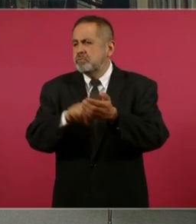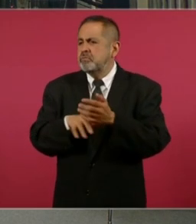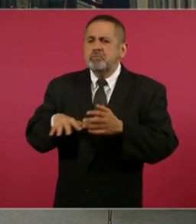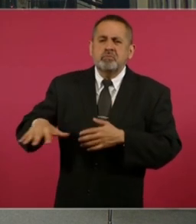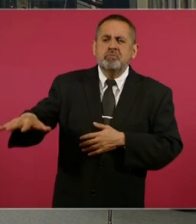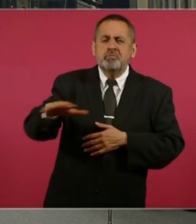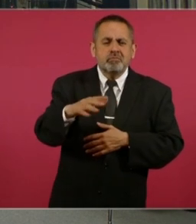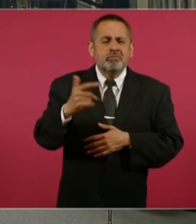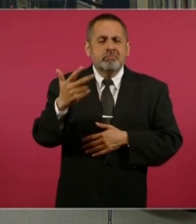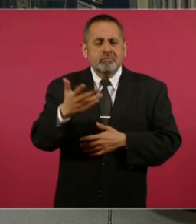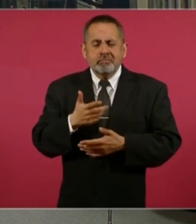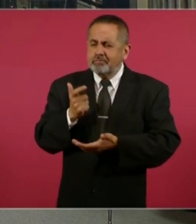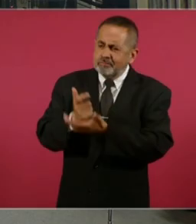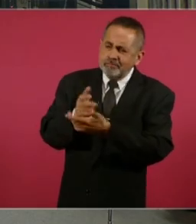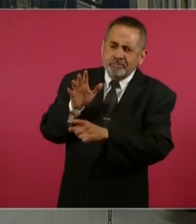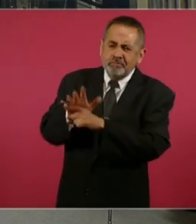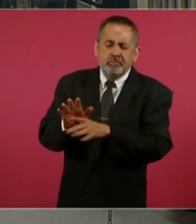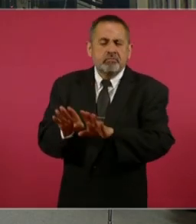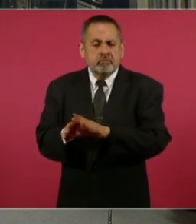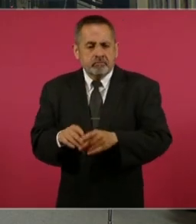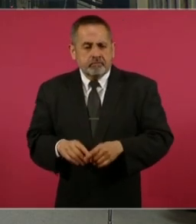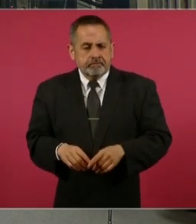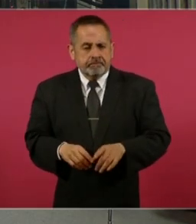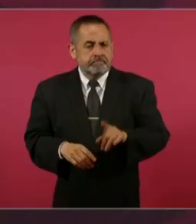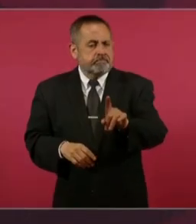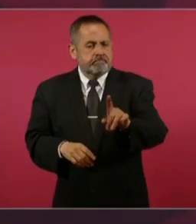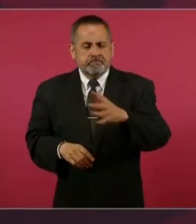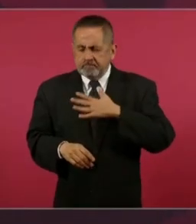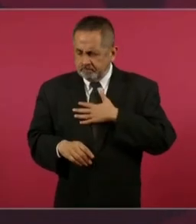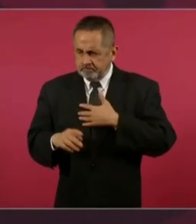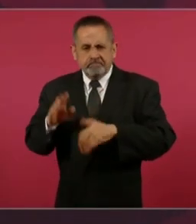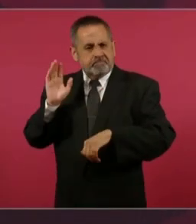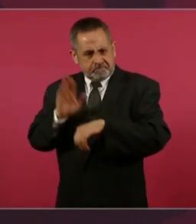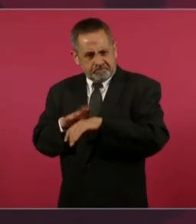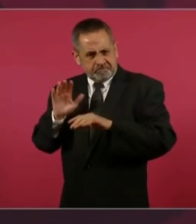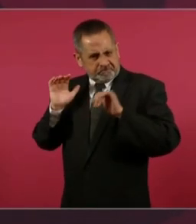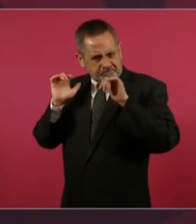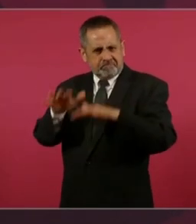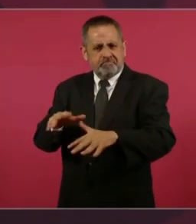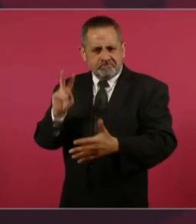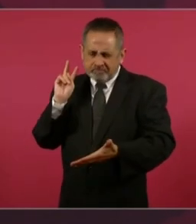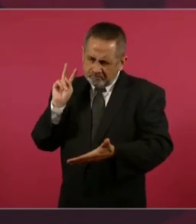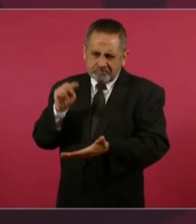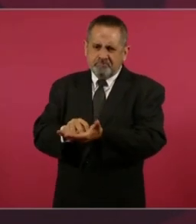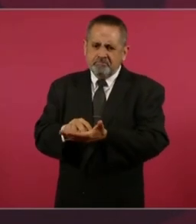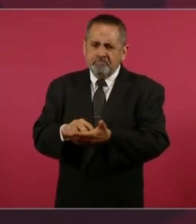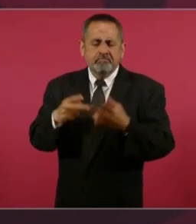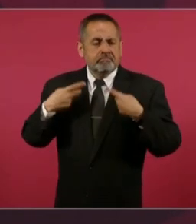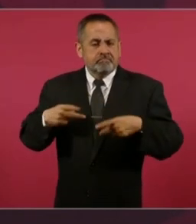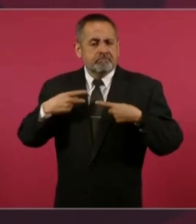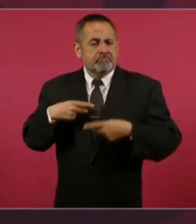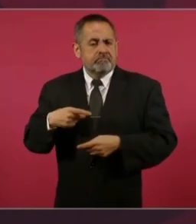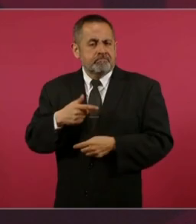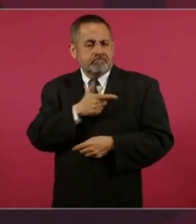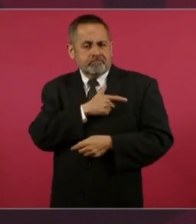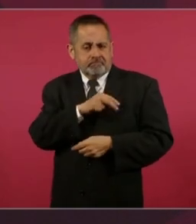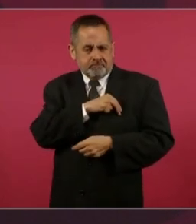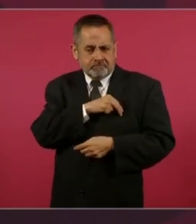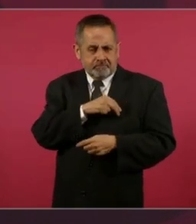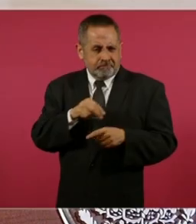bajo amenaza más presencia de la guardia nacional